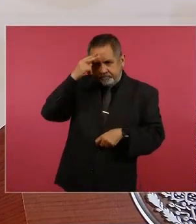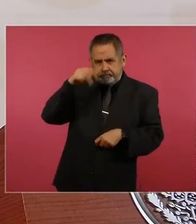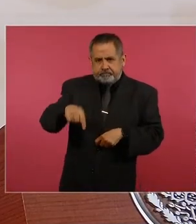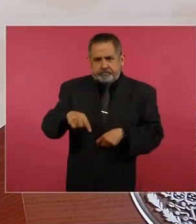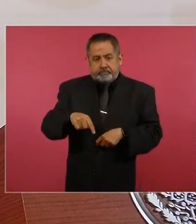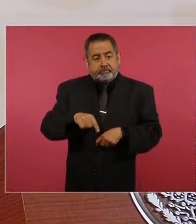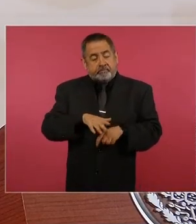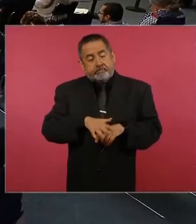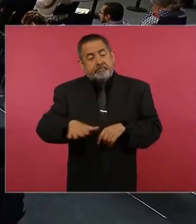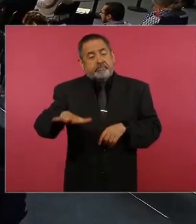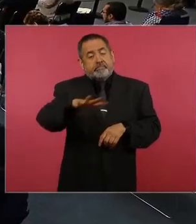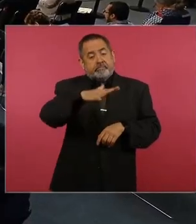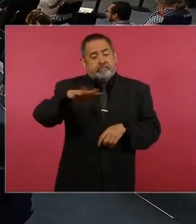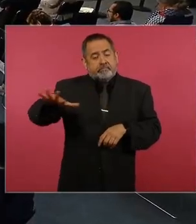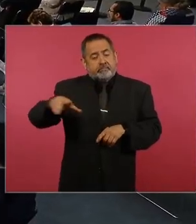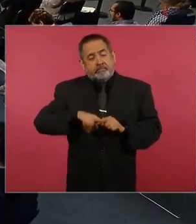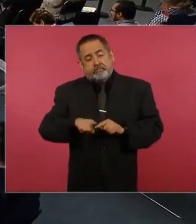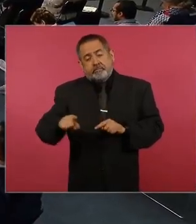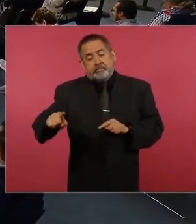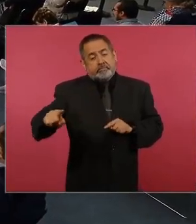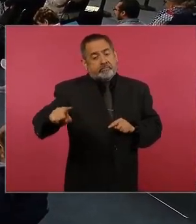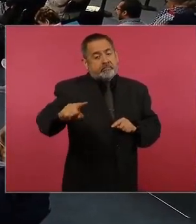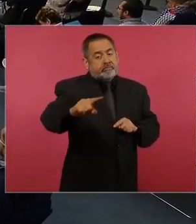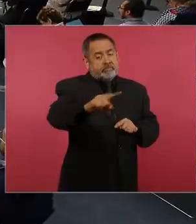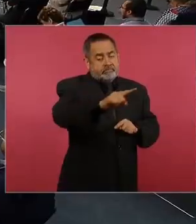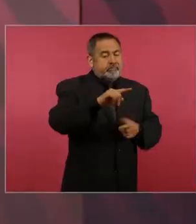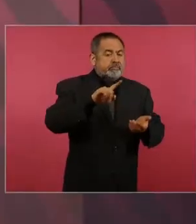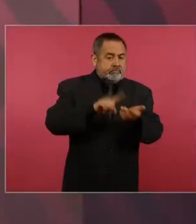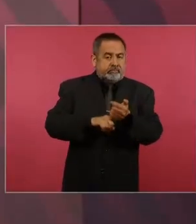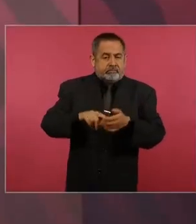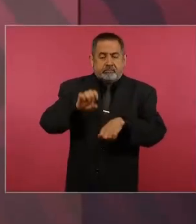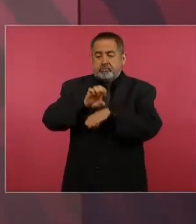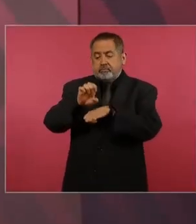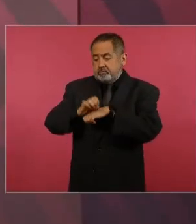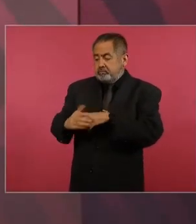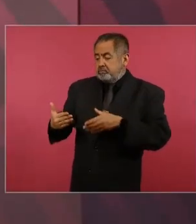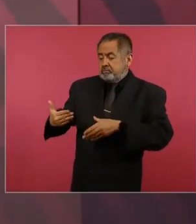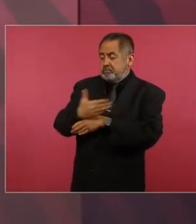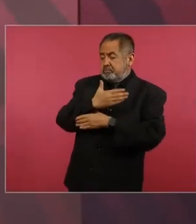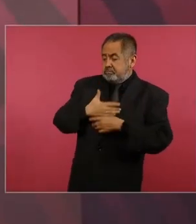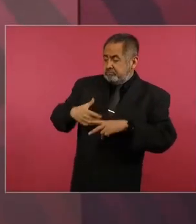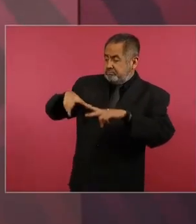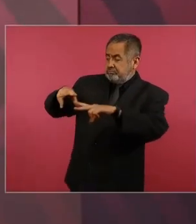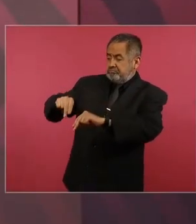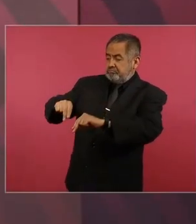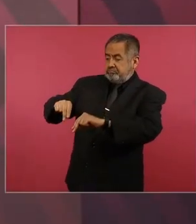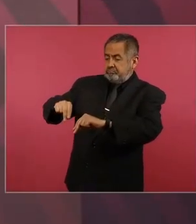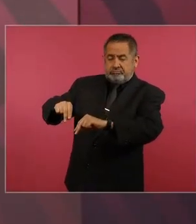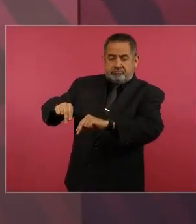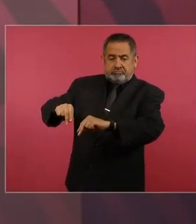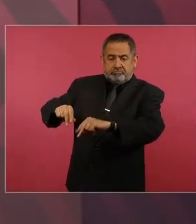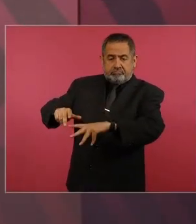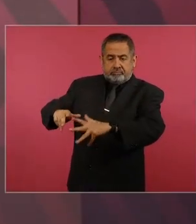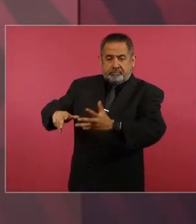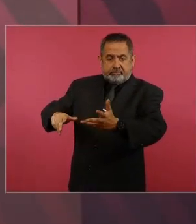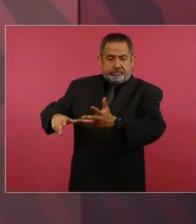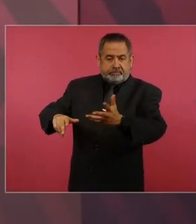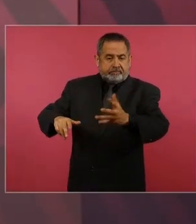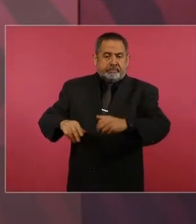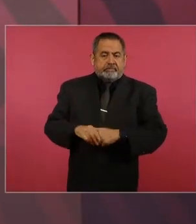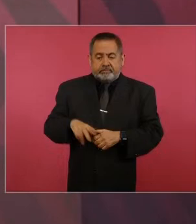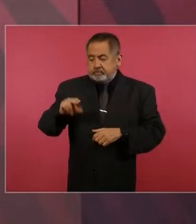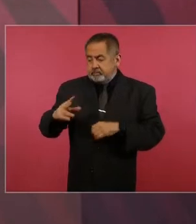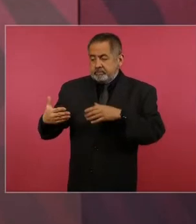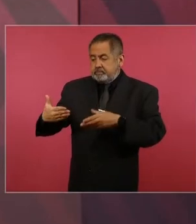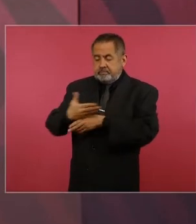al mar, porque en Ecuador no lo permitieron, no permitieron tampoco el uso del